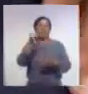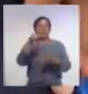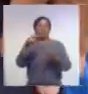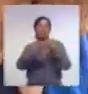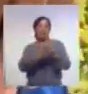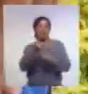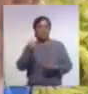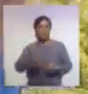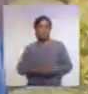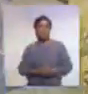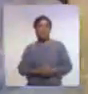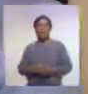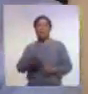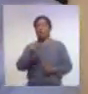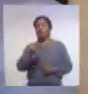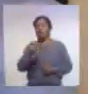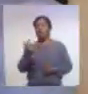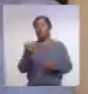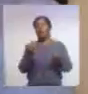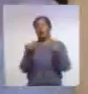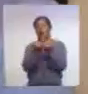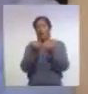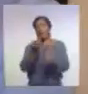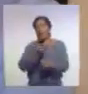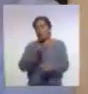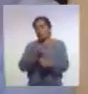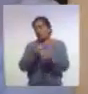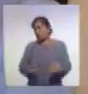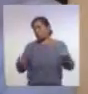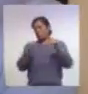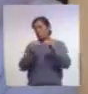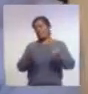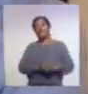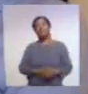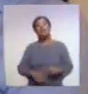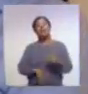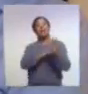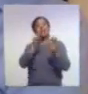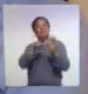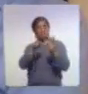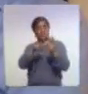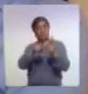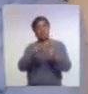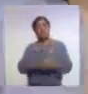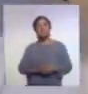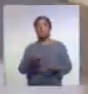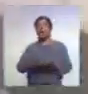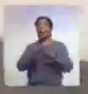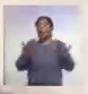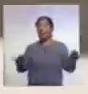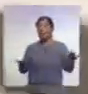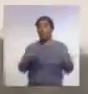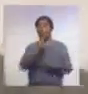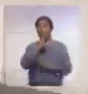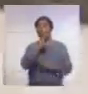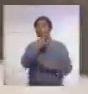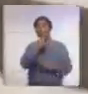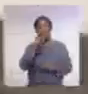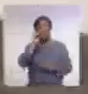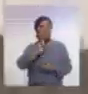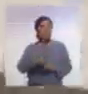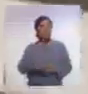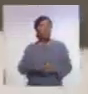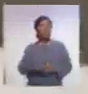tercer punto, me gustaría apuntar que uno de los cambios también más trascendentales es que ahora las niñas y los niños no van a